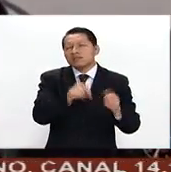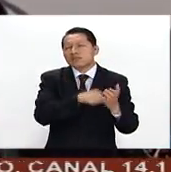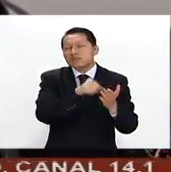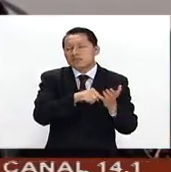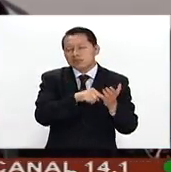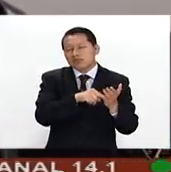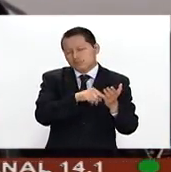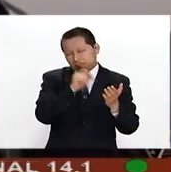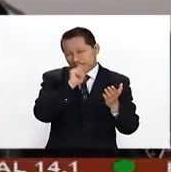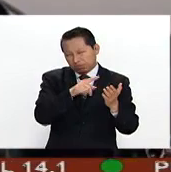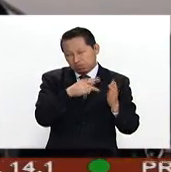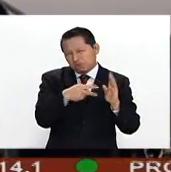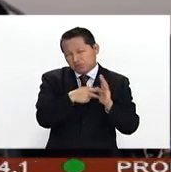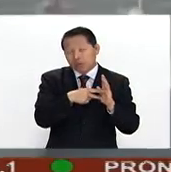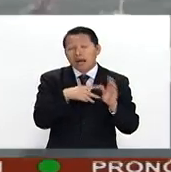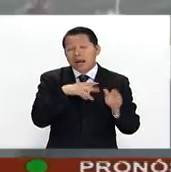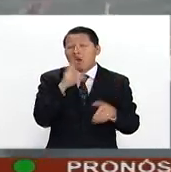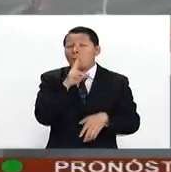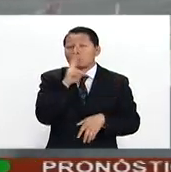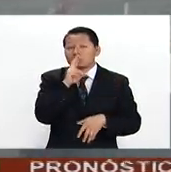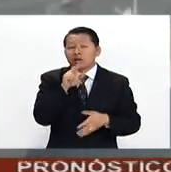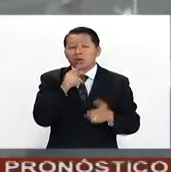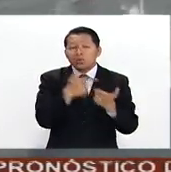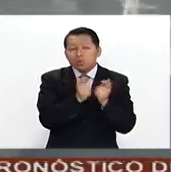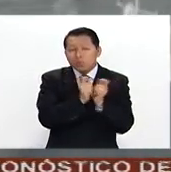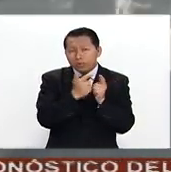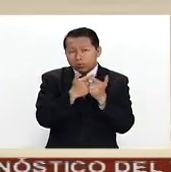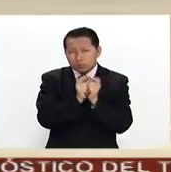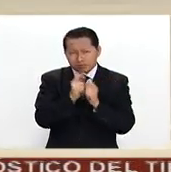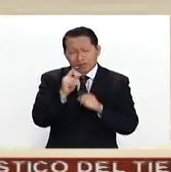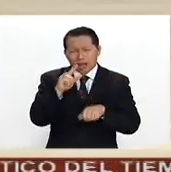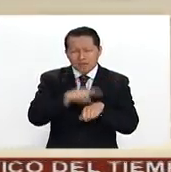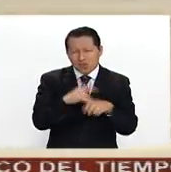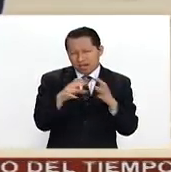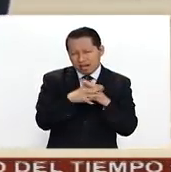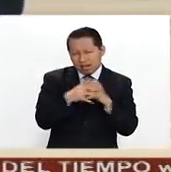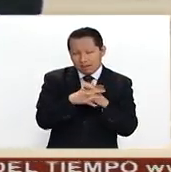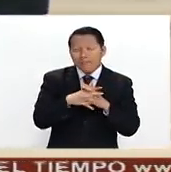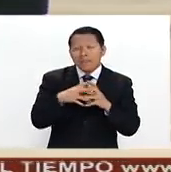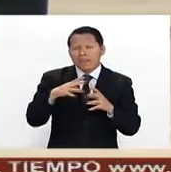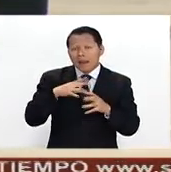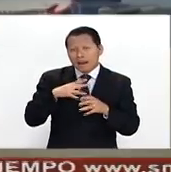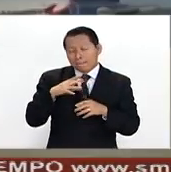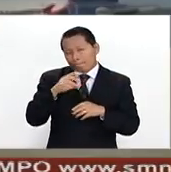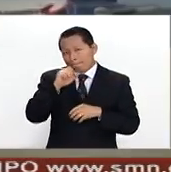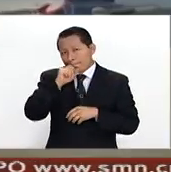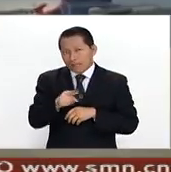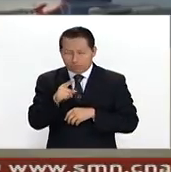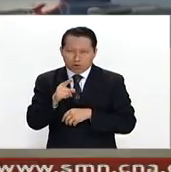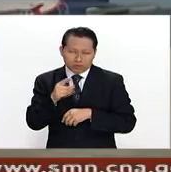Jmeimim, donde Rusia tiene una agrupación de aviones de guerra. El ministro de Defensa ruso, Sergei Shoigu, confirmó que no